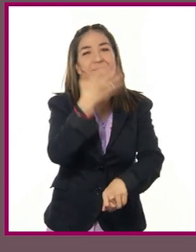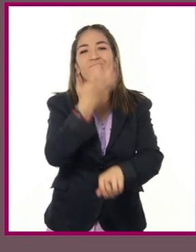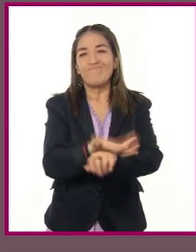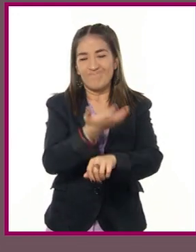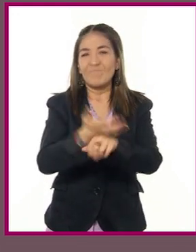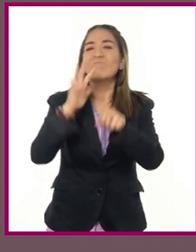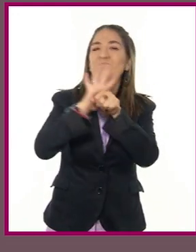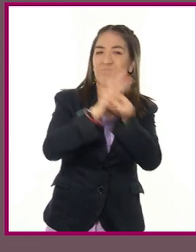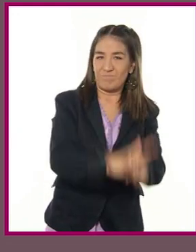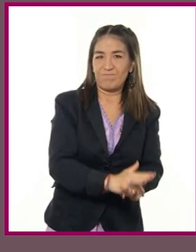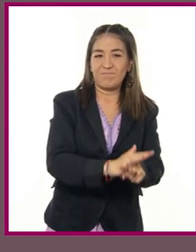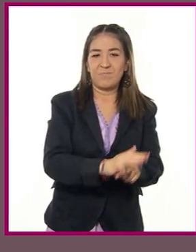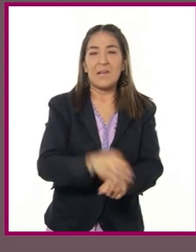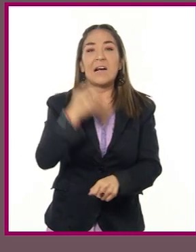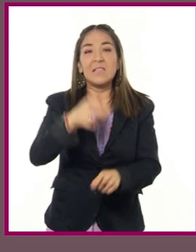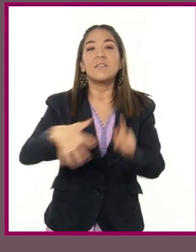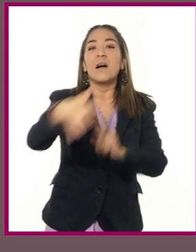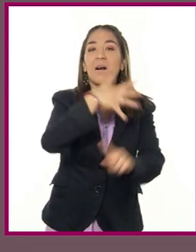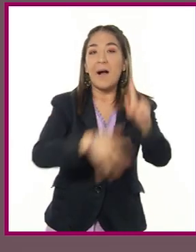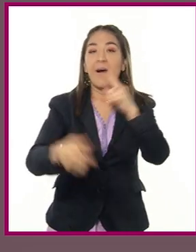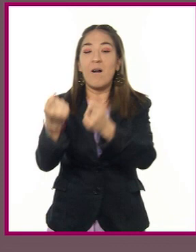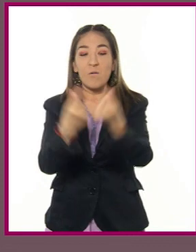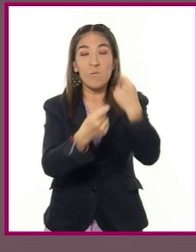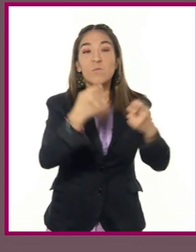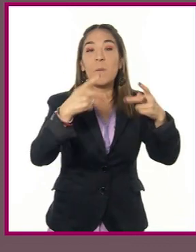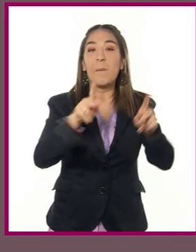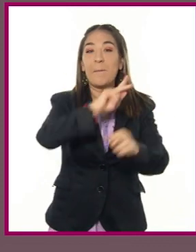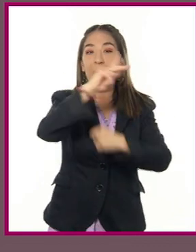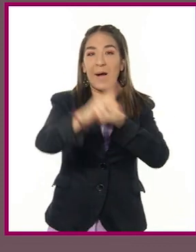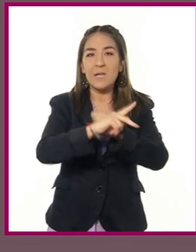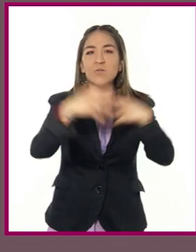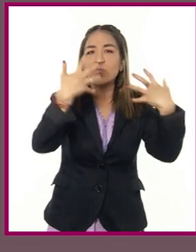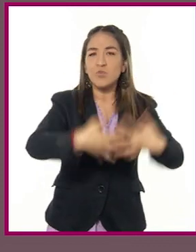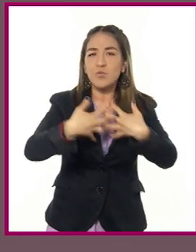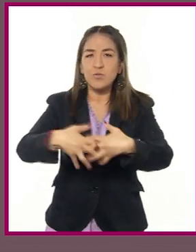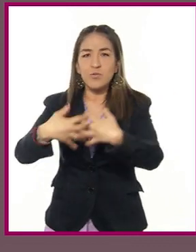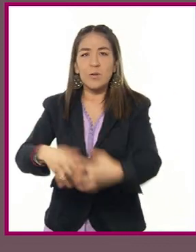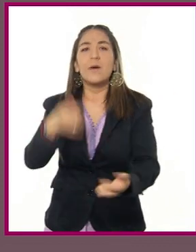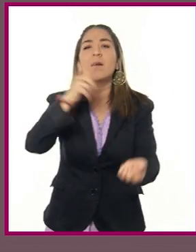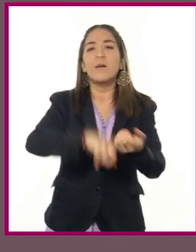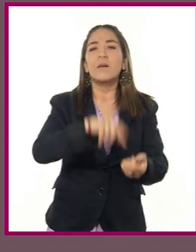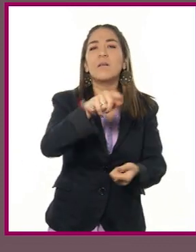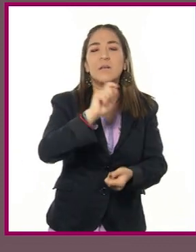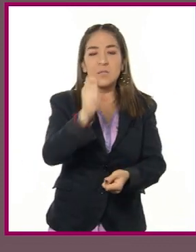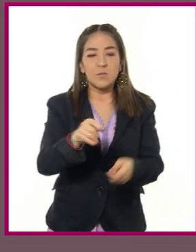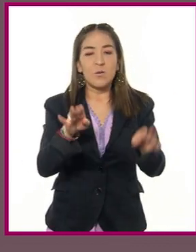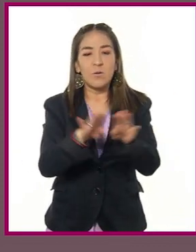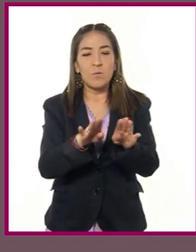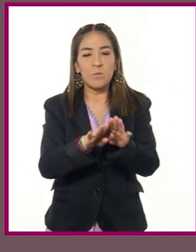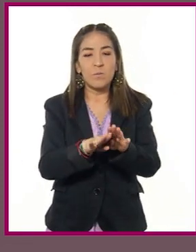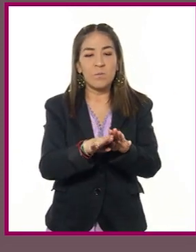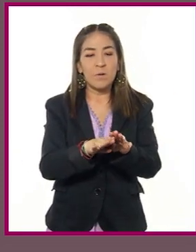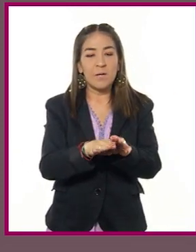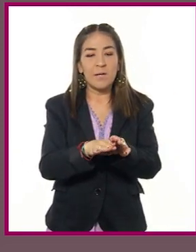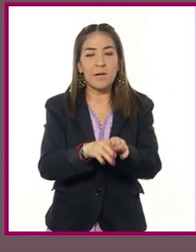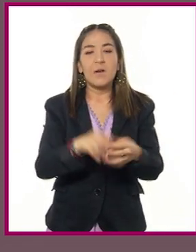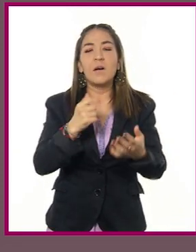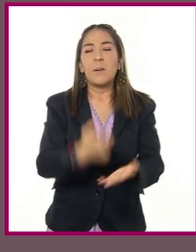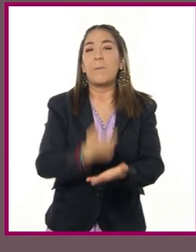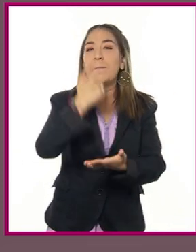América. En todos los países industrializados se trató de reactivar el aparato productivo mediante el gasto